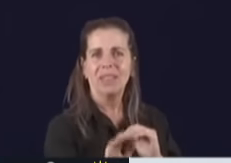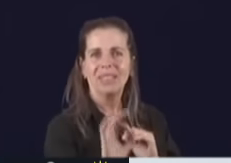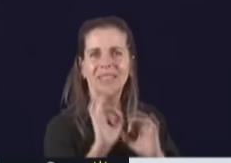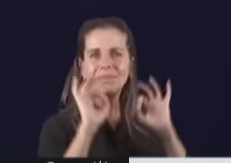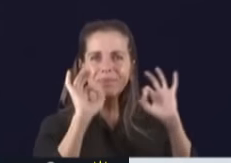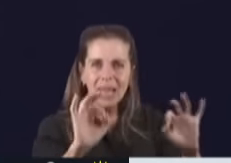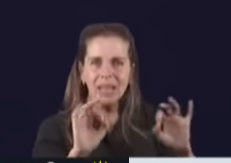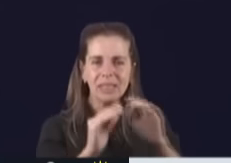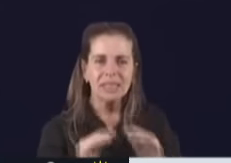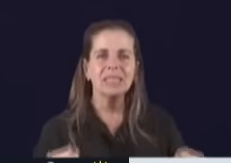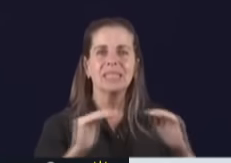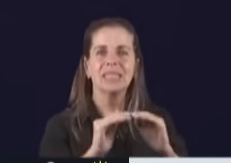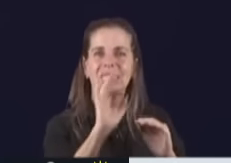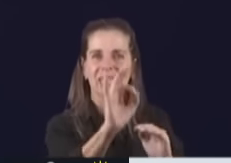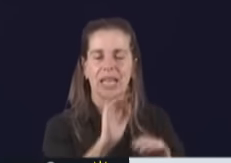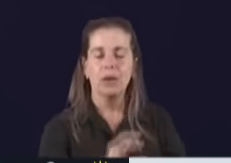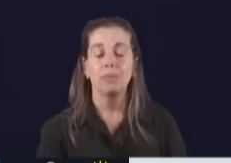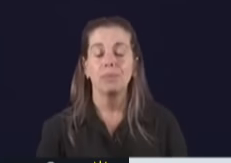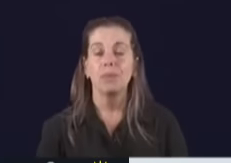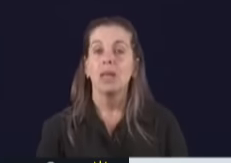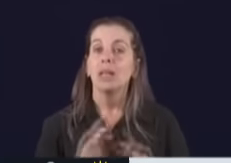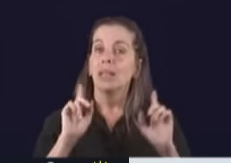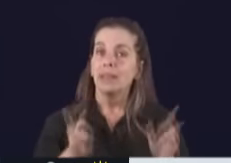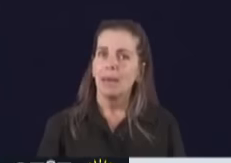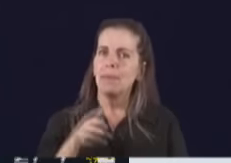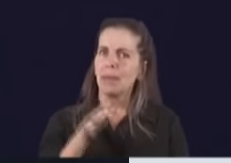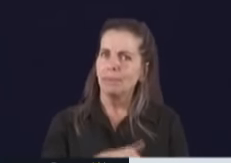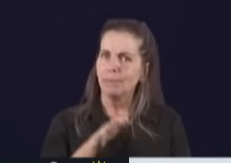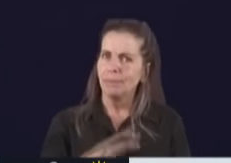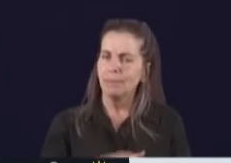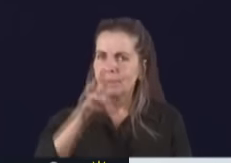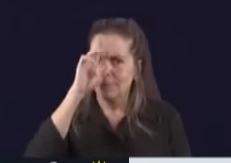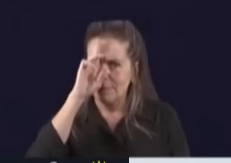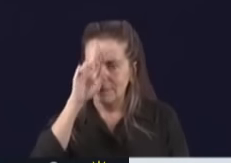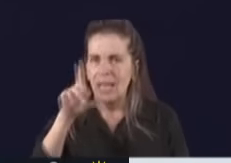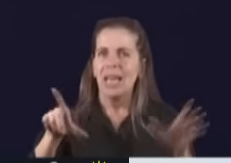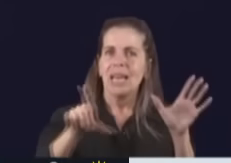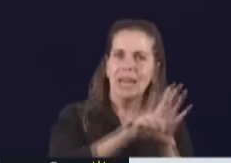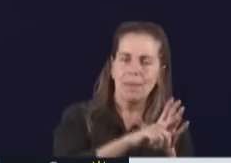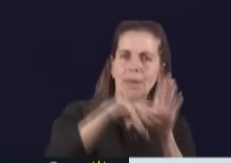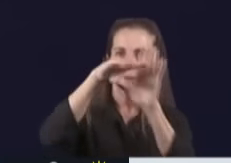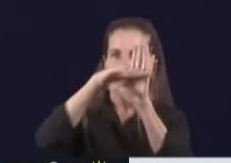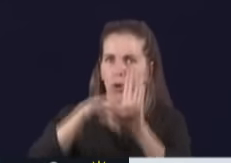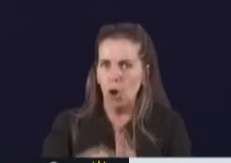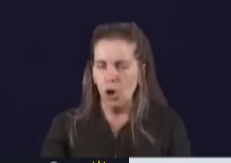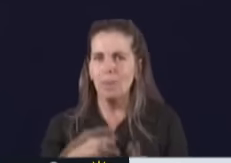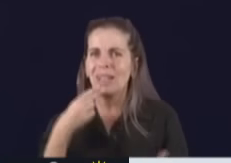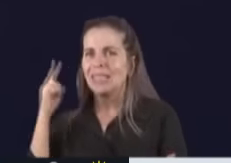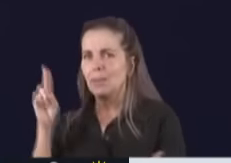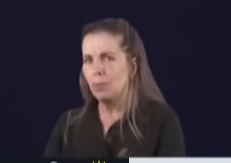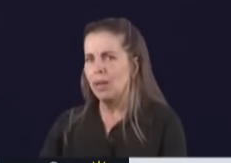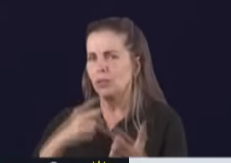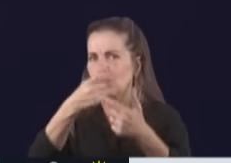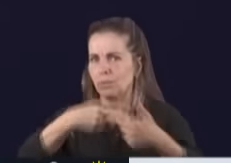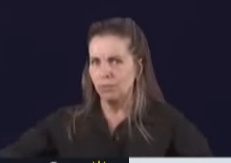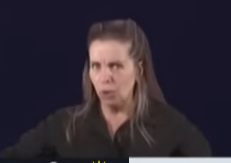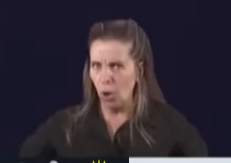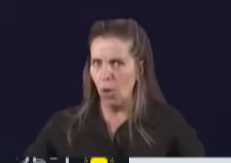futuro. El compromiso nacional por la estabilidad fiscal y monetaria, que impondrá el déficit cero para la sanción de presupuestos futuros